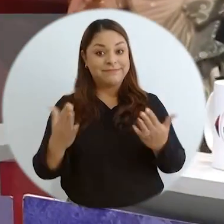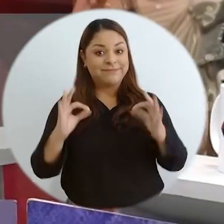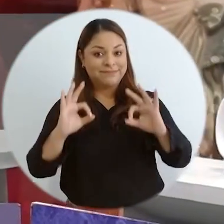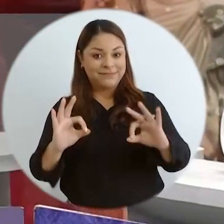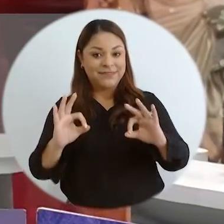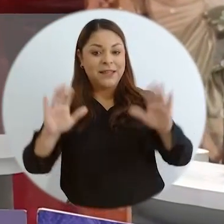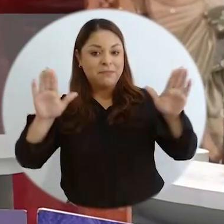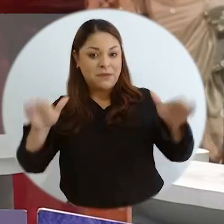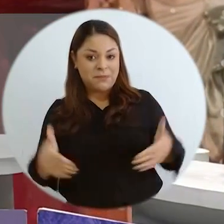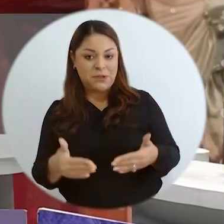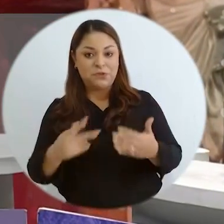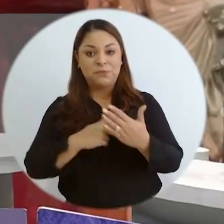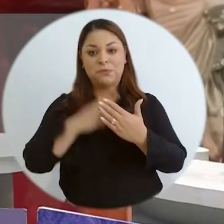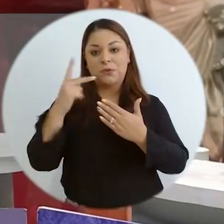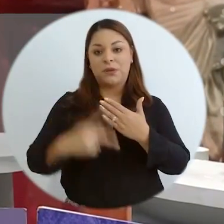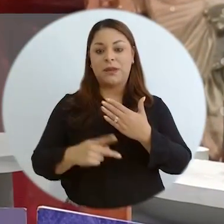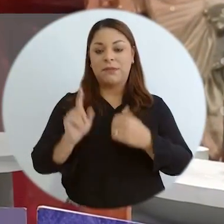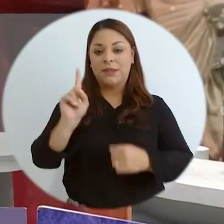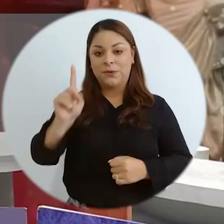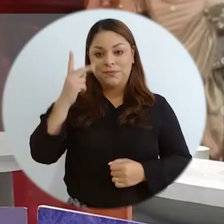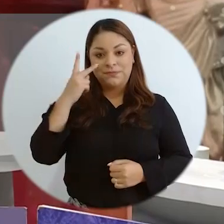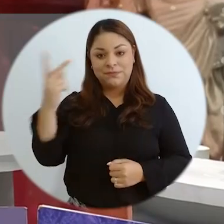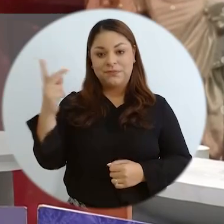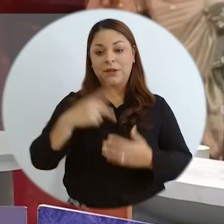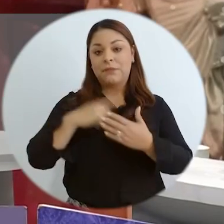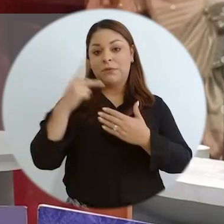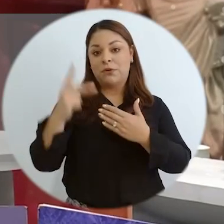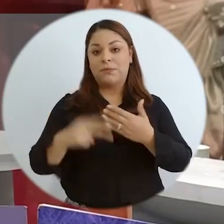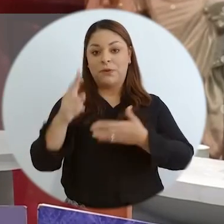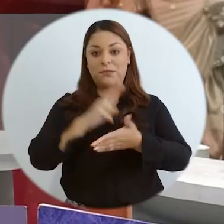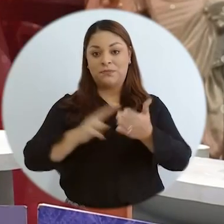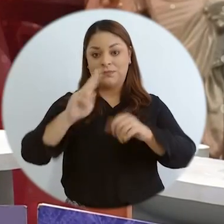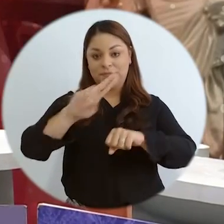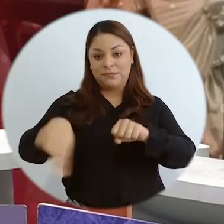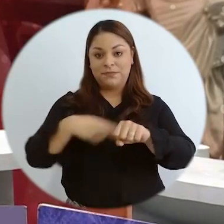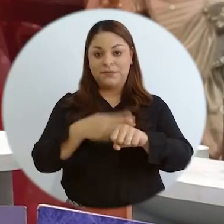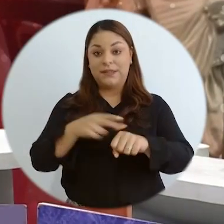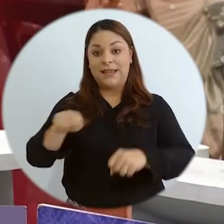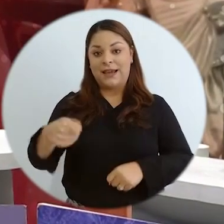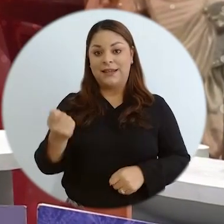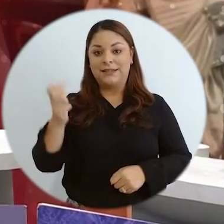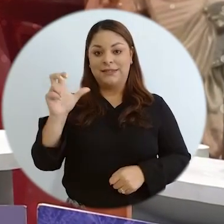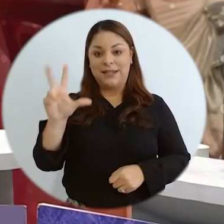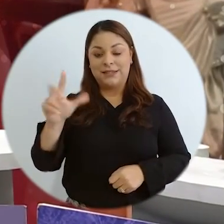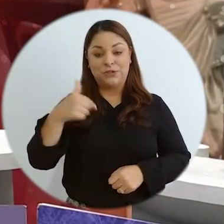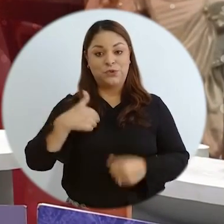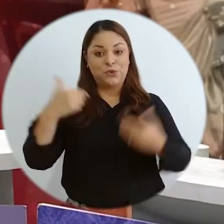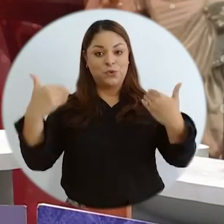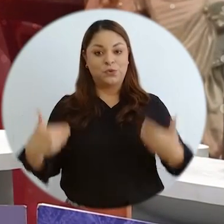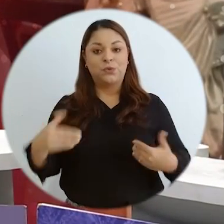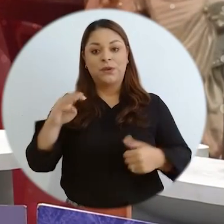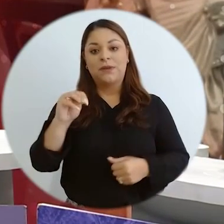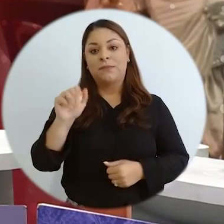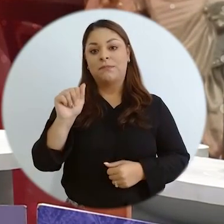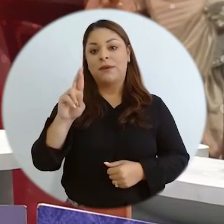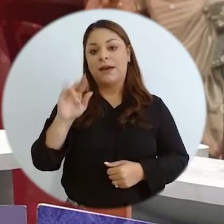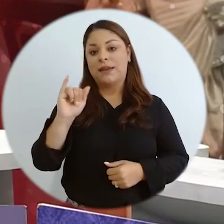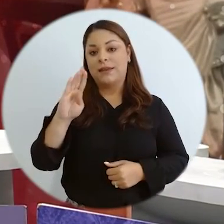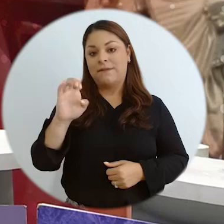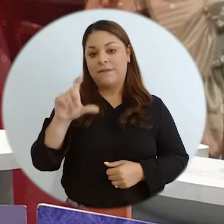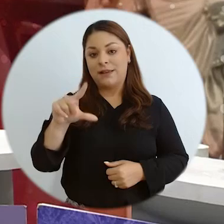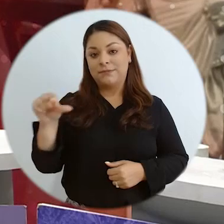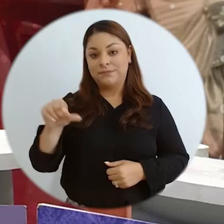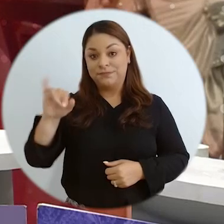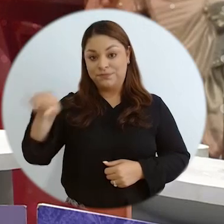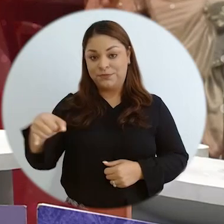tal? Bienvenidos a una edición más de Una Mirada, el programa de la Universidad Nacional y de CINAR S.A. Soy Maribel Quiroz Jara y hoy vamos a